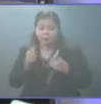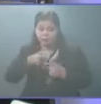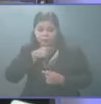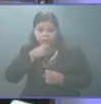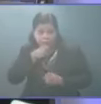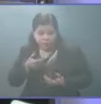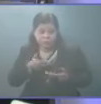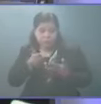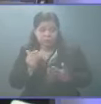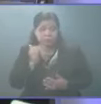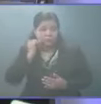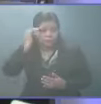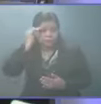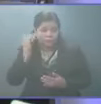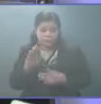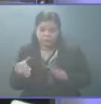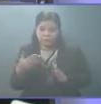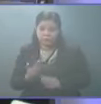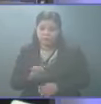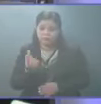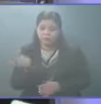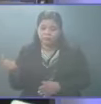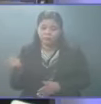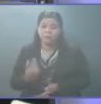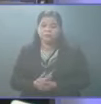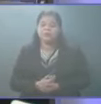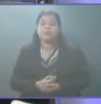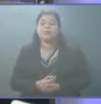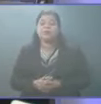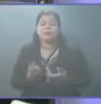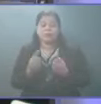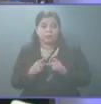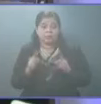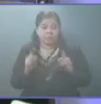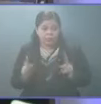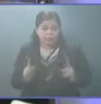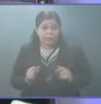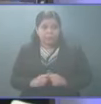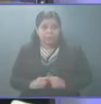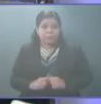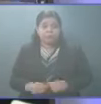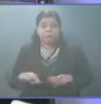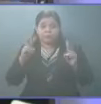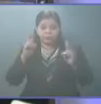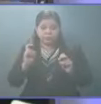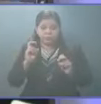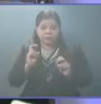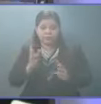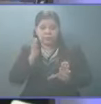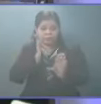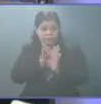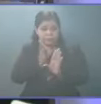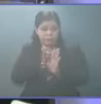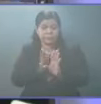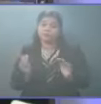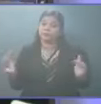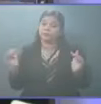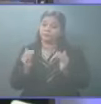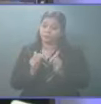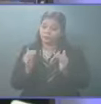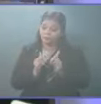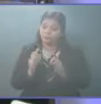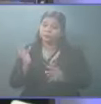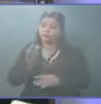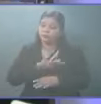del adulto mayor hacia el profesional correspondiente. Desde el punto de vista psíquico, precisamente aquí